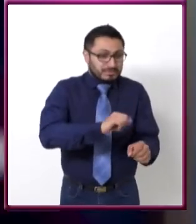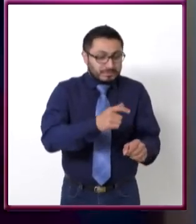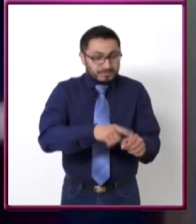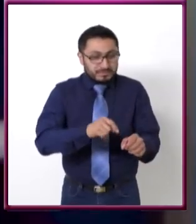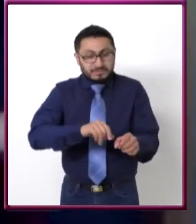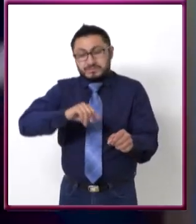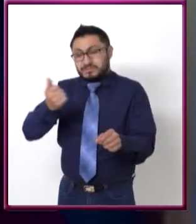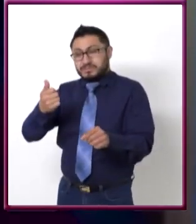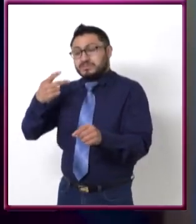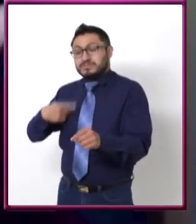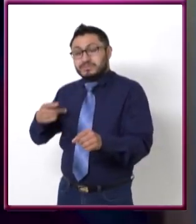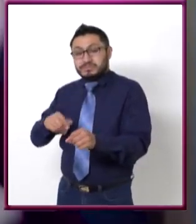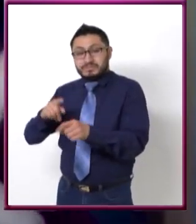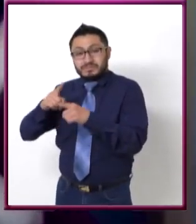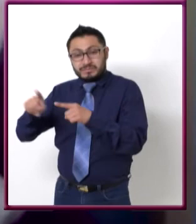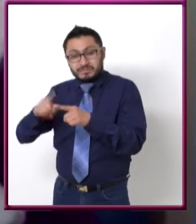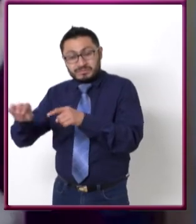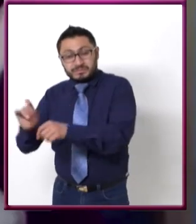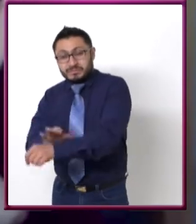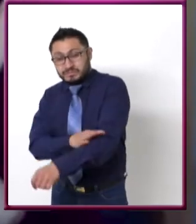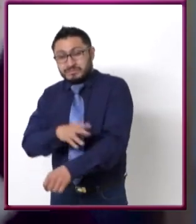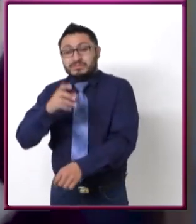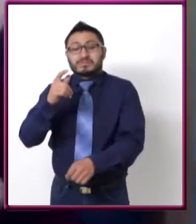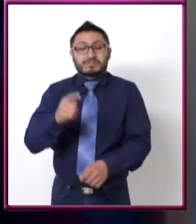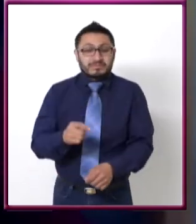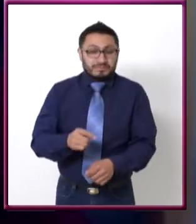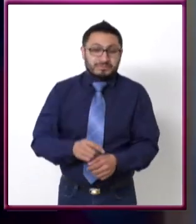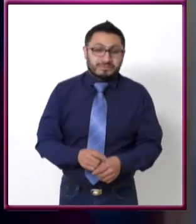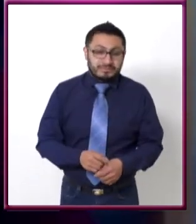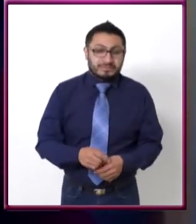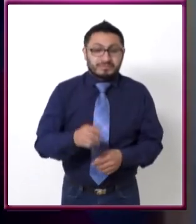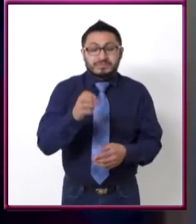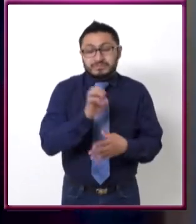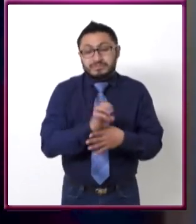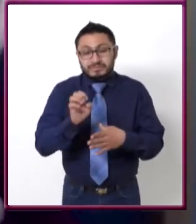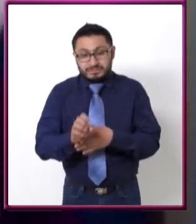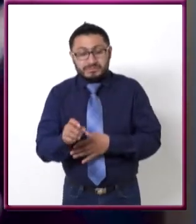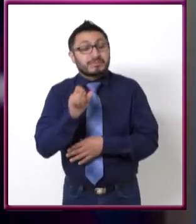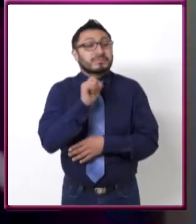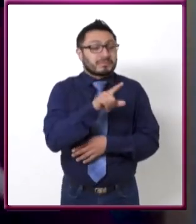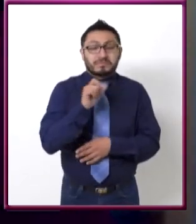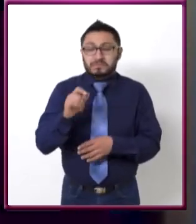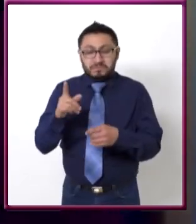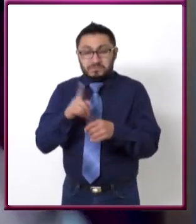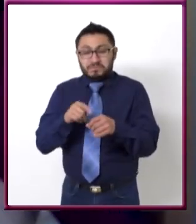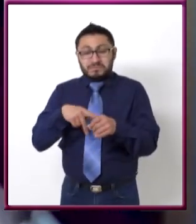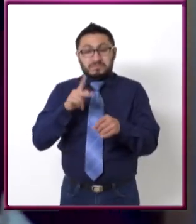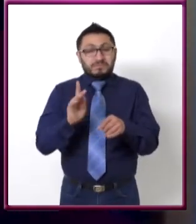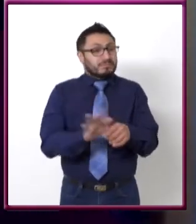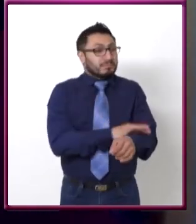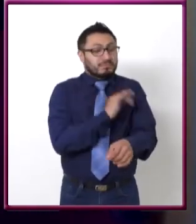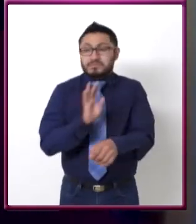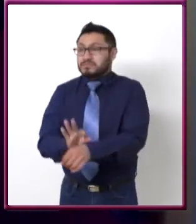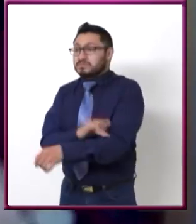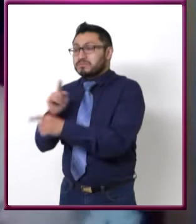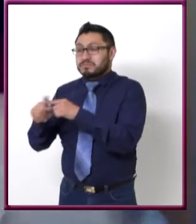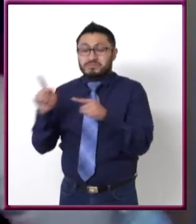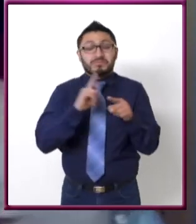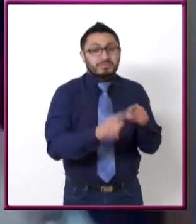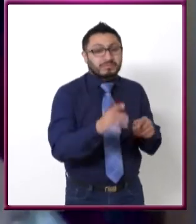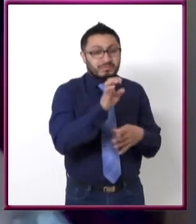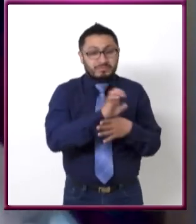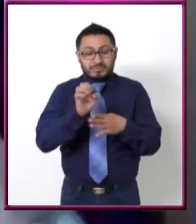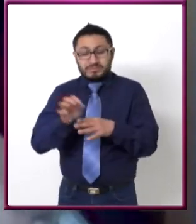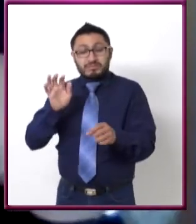color lo use otro para otra emoción diferente, aunque el color sea igual, ¿sí? Entonces, lo primero